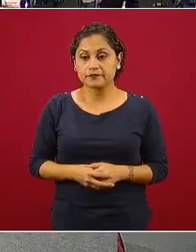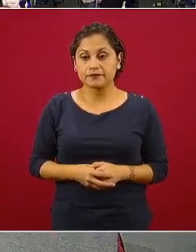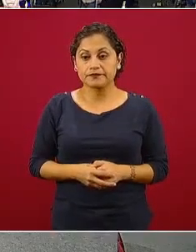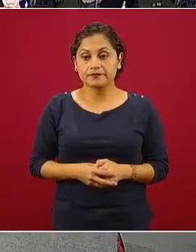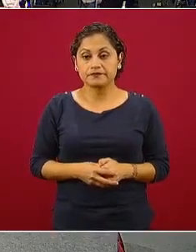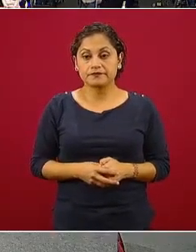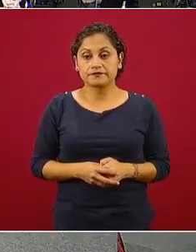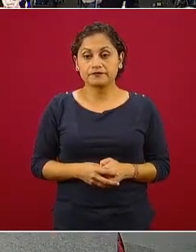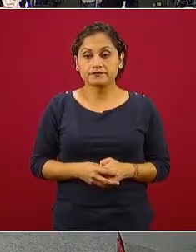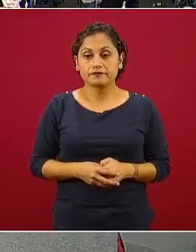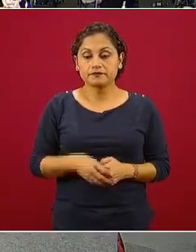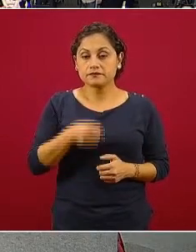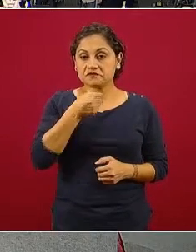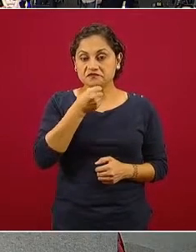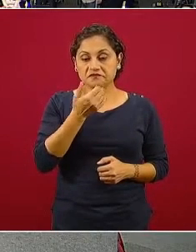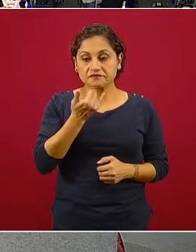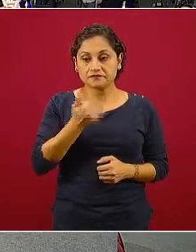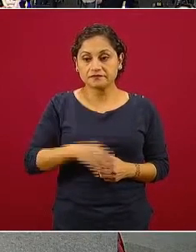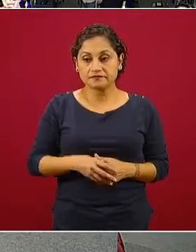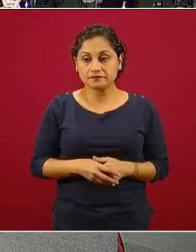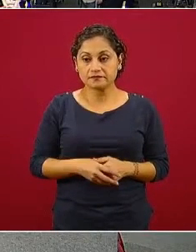¿Cuál era la segunda? Perdón.